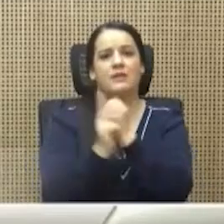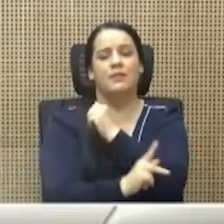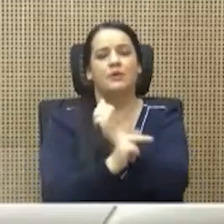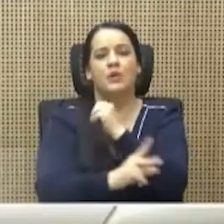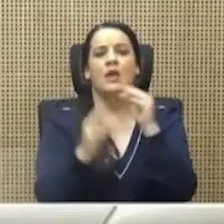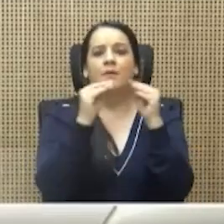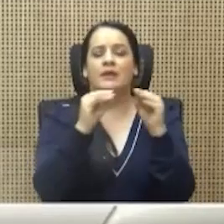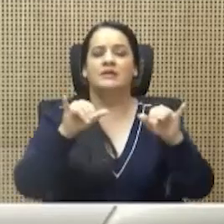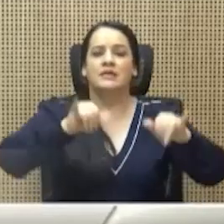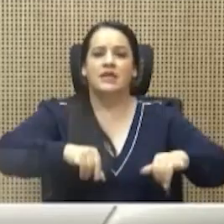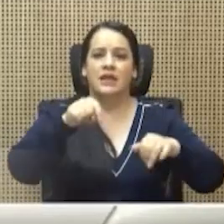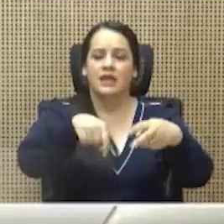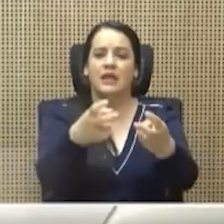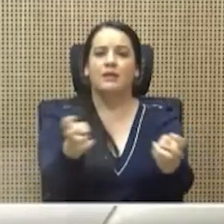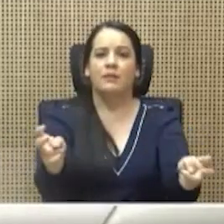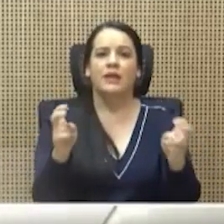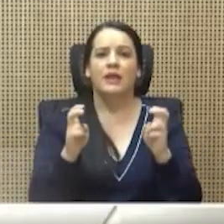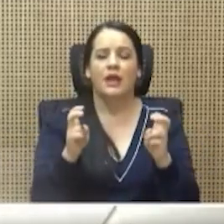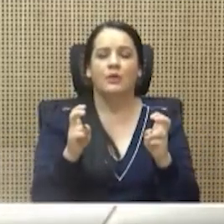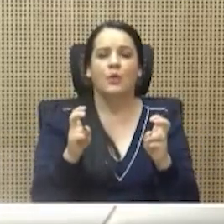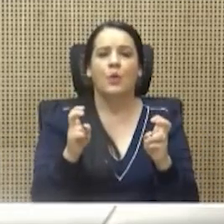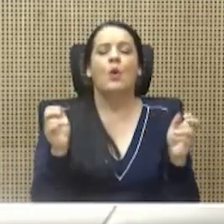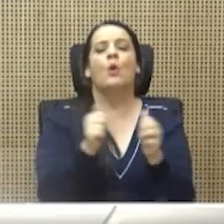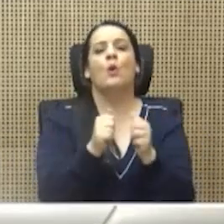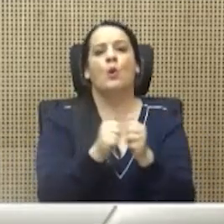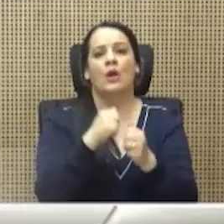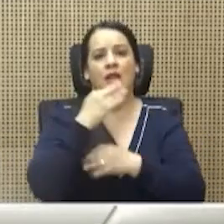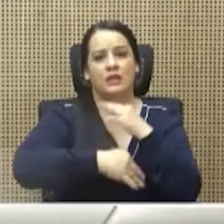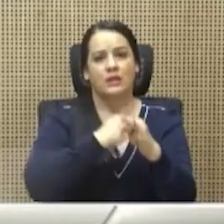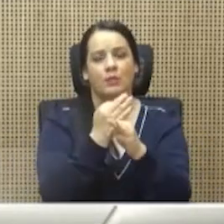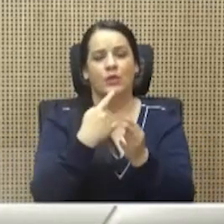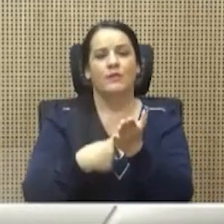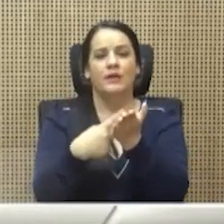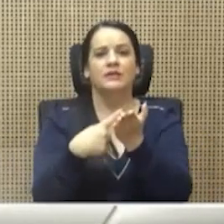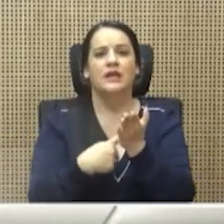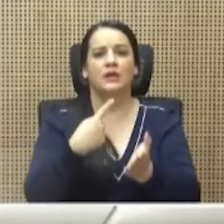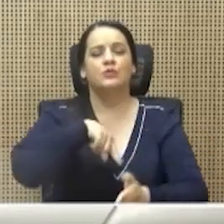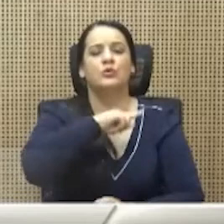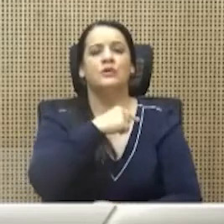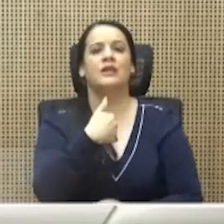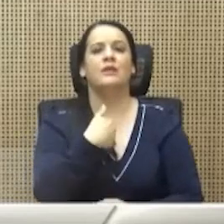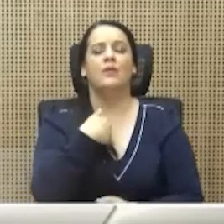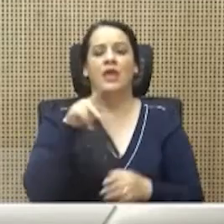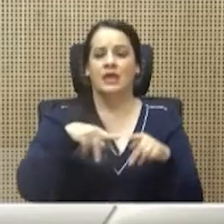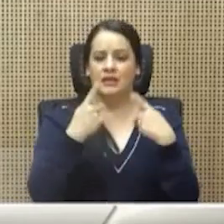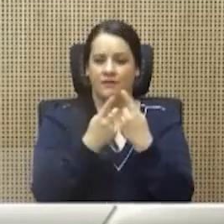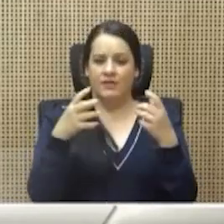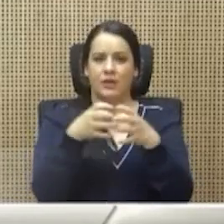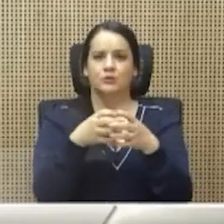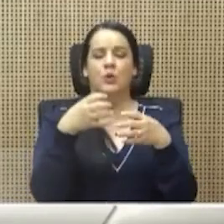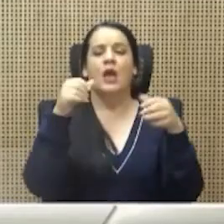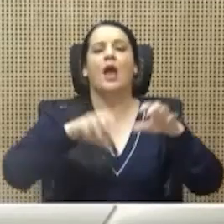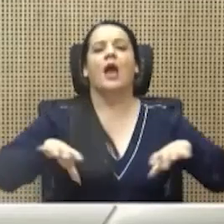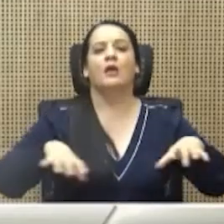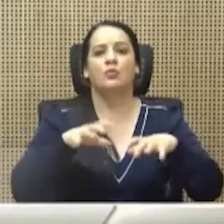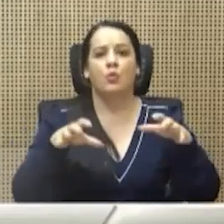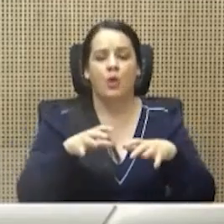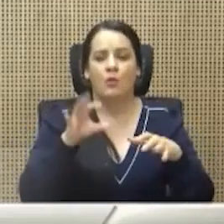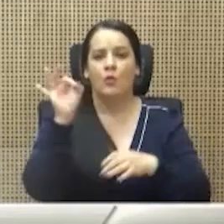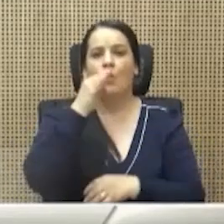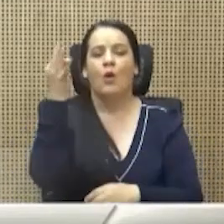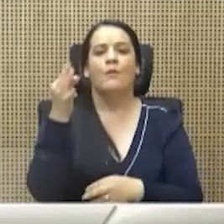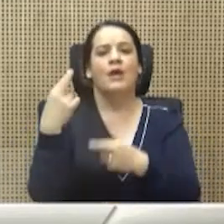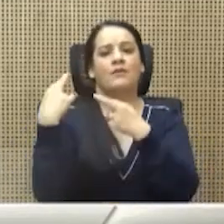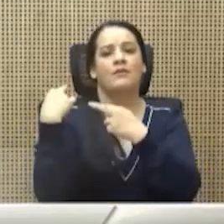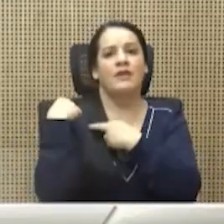estar acá en el plenario legislativo con con el tipo de debate que estamos teniendo. Esta fracción ha actuado de forma responsable. Acá vamos a